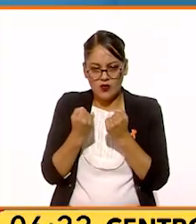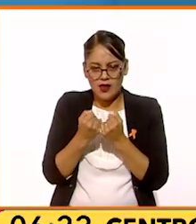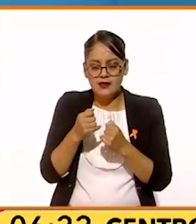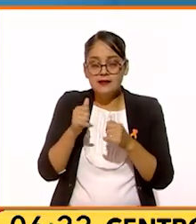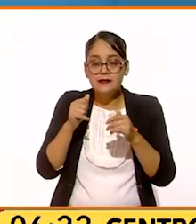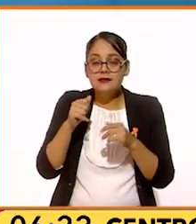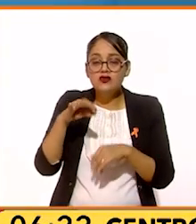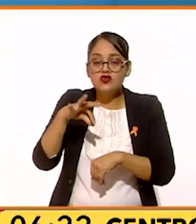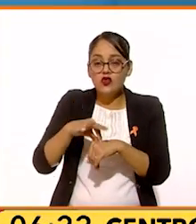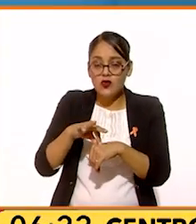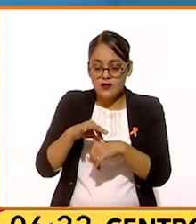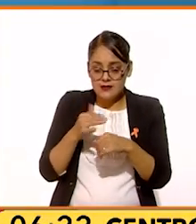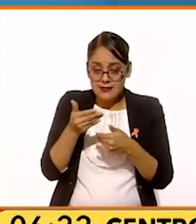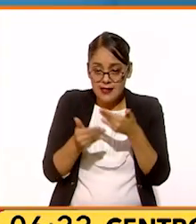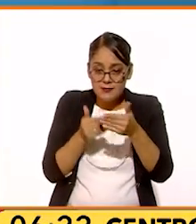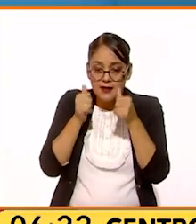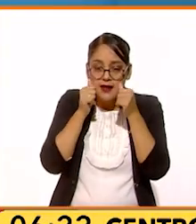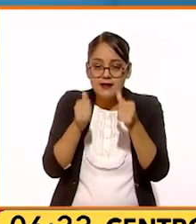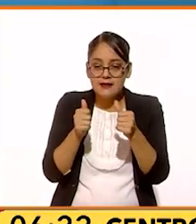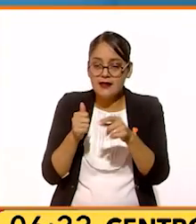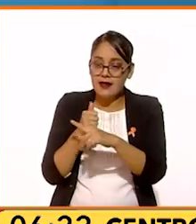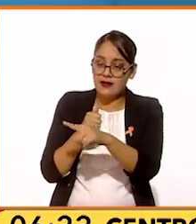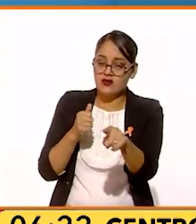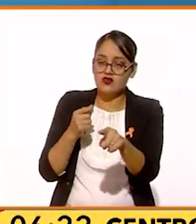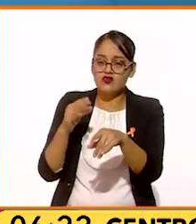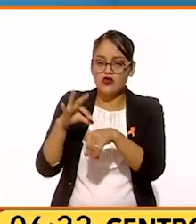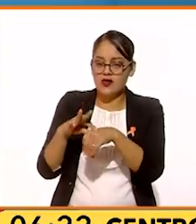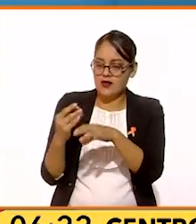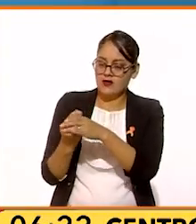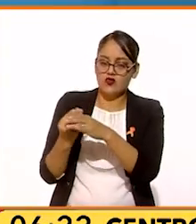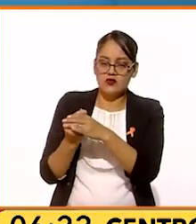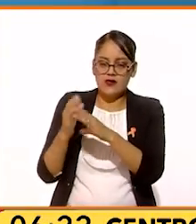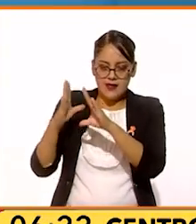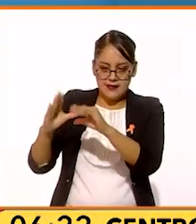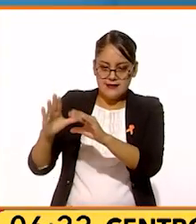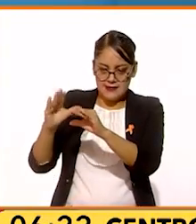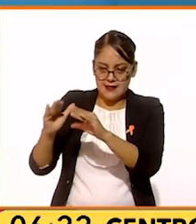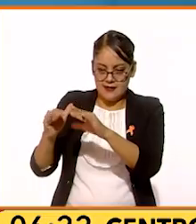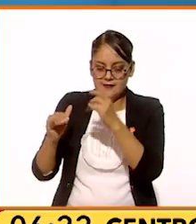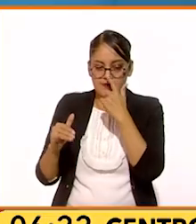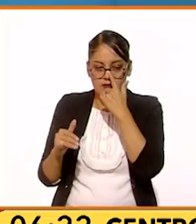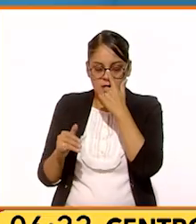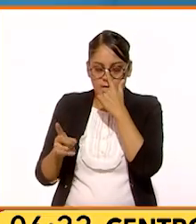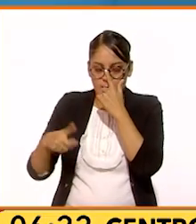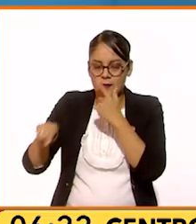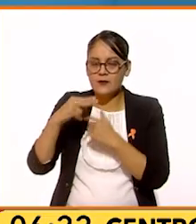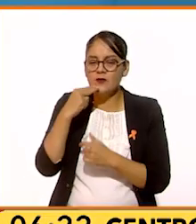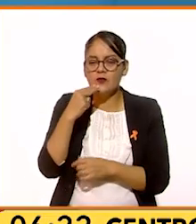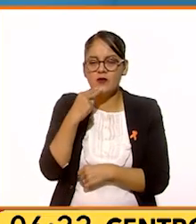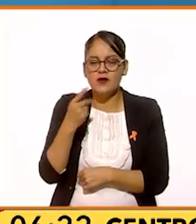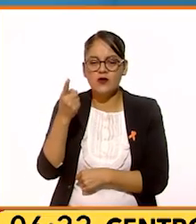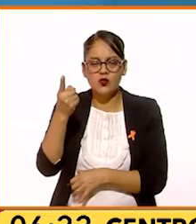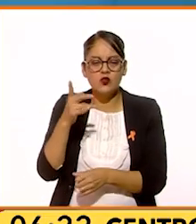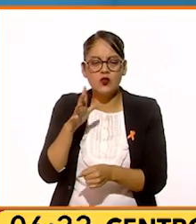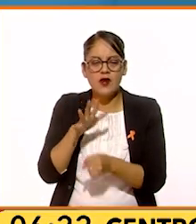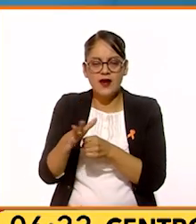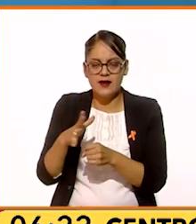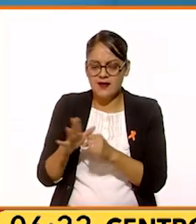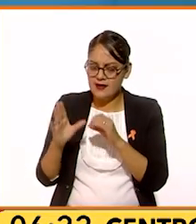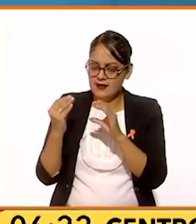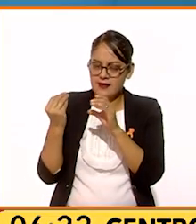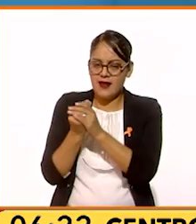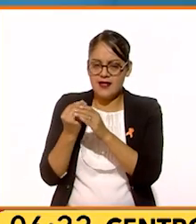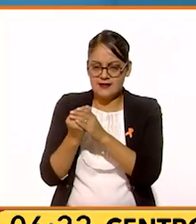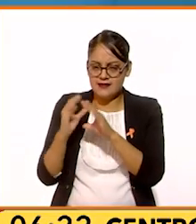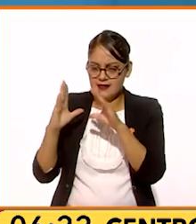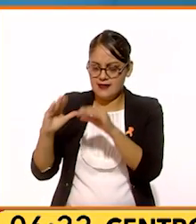atención médica a través de la capacitación de los médicos, a través de utilizando un instrumento pedagógico